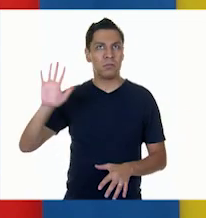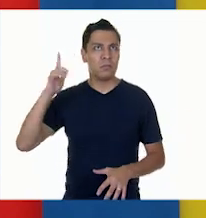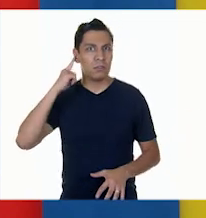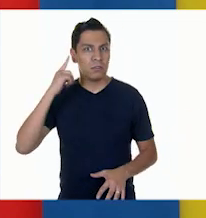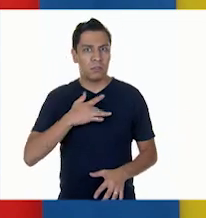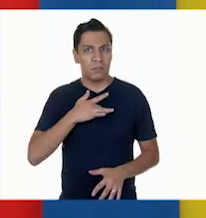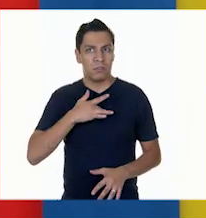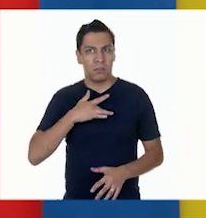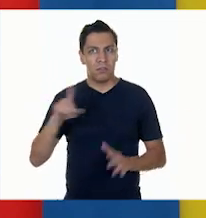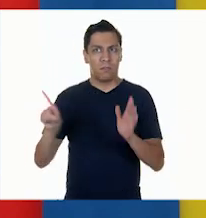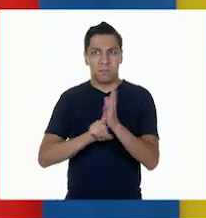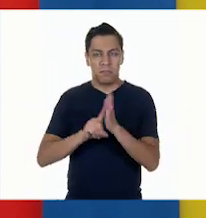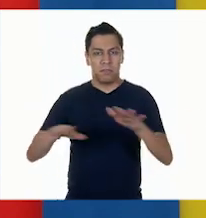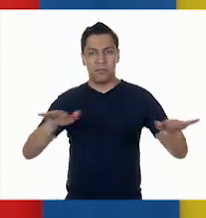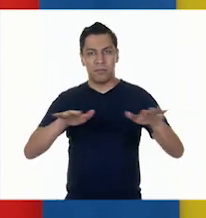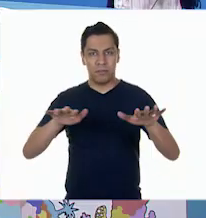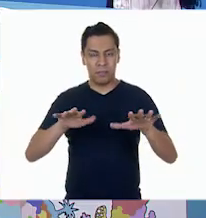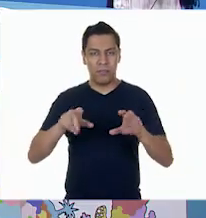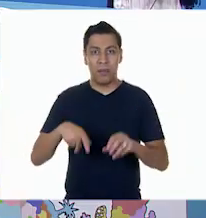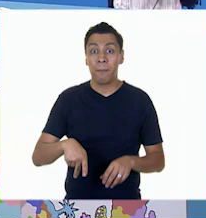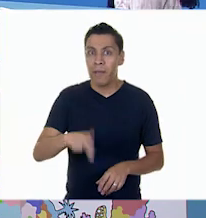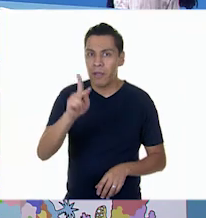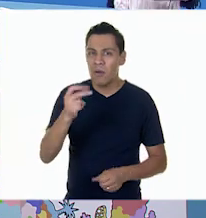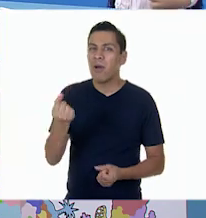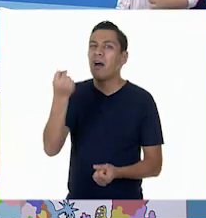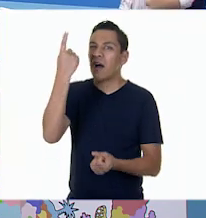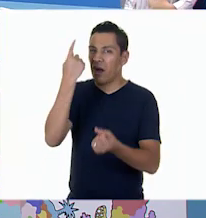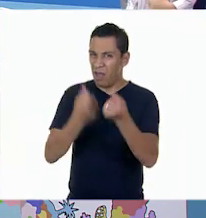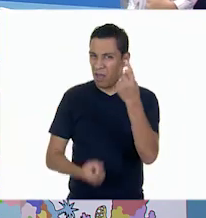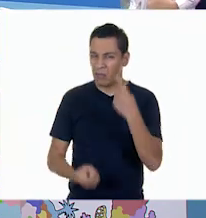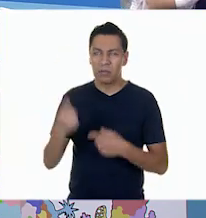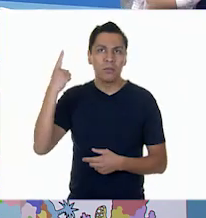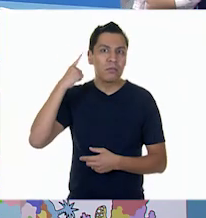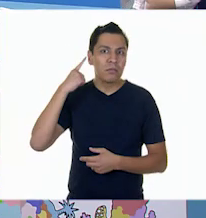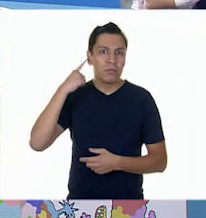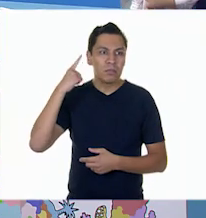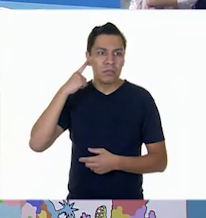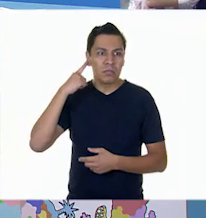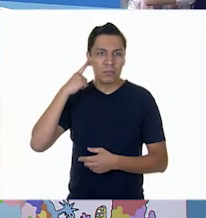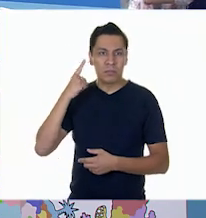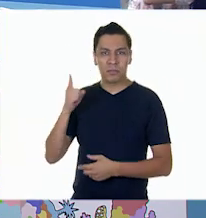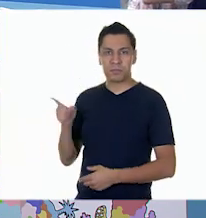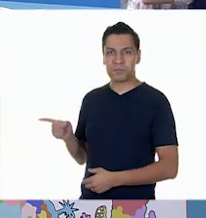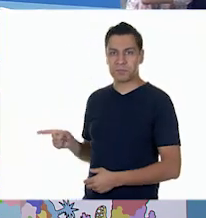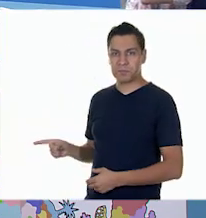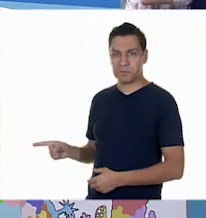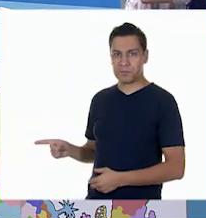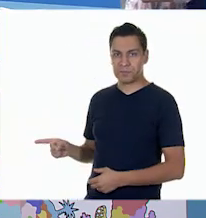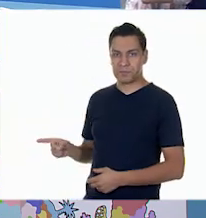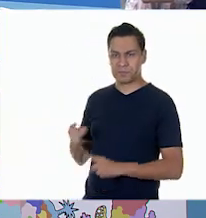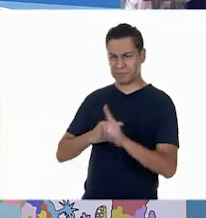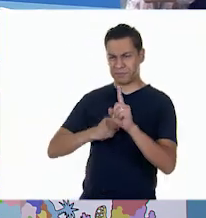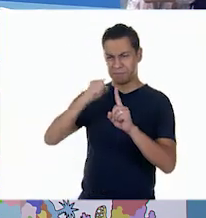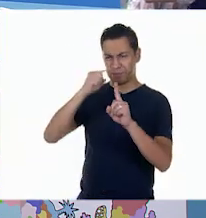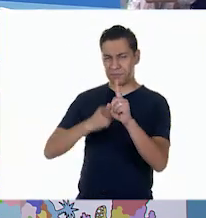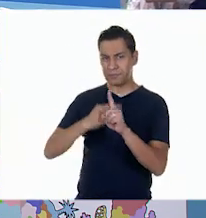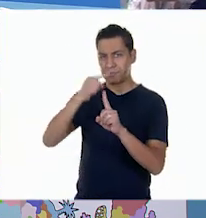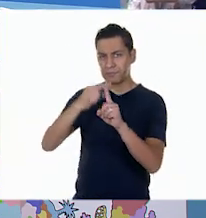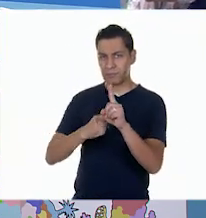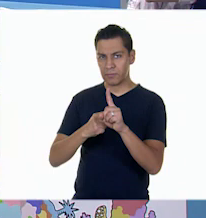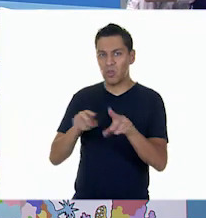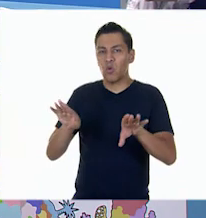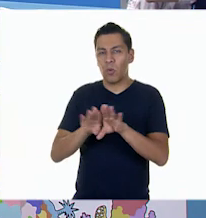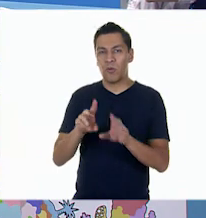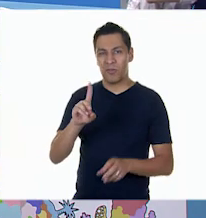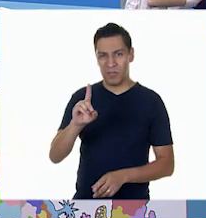sonidos pueden perjudicarnos un poco. Exactamente. La intensidad del sonido se mide en decibeles. Y por la